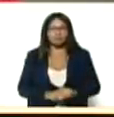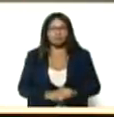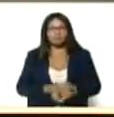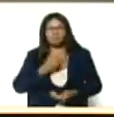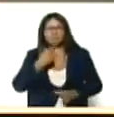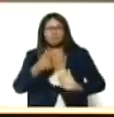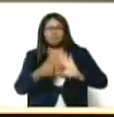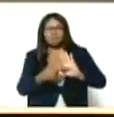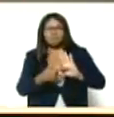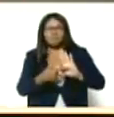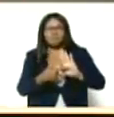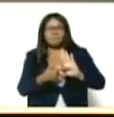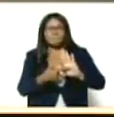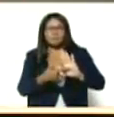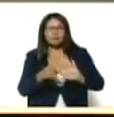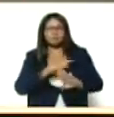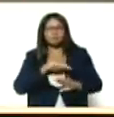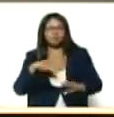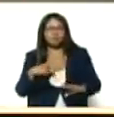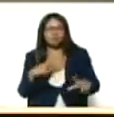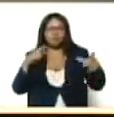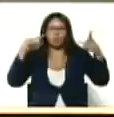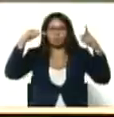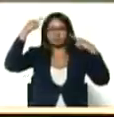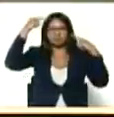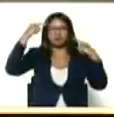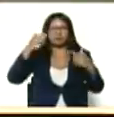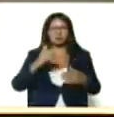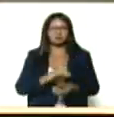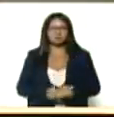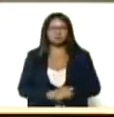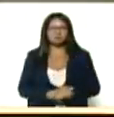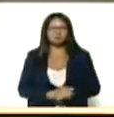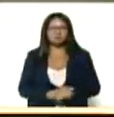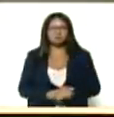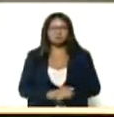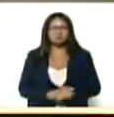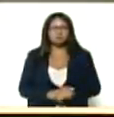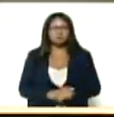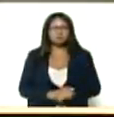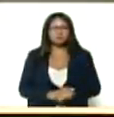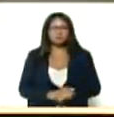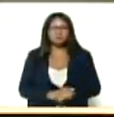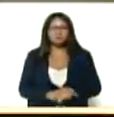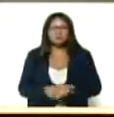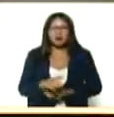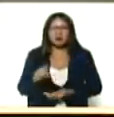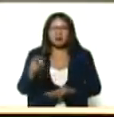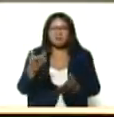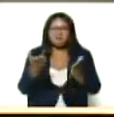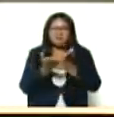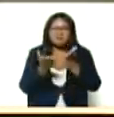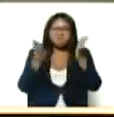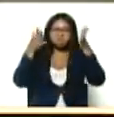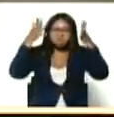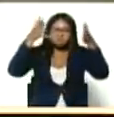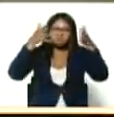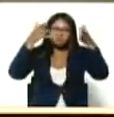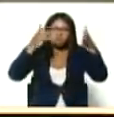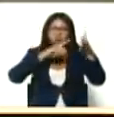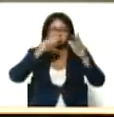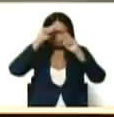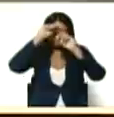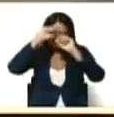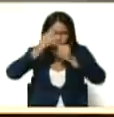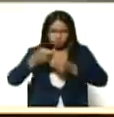ejemplo el comandante Hugo Rafael Chávez Frías. Esa escuela le hemos rendido homenaje